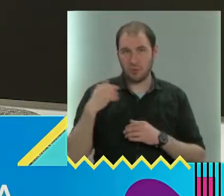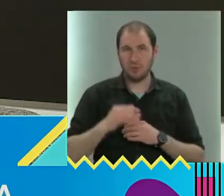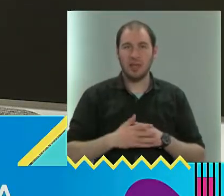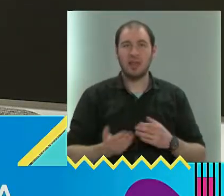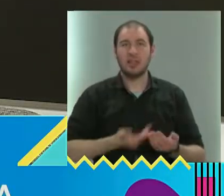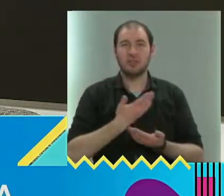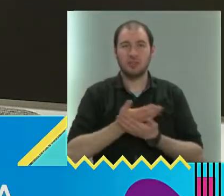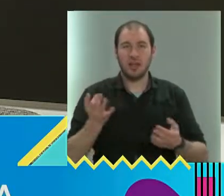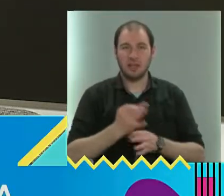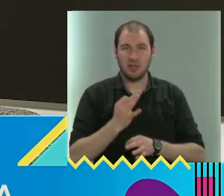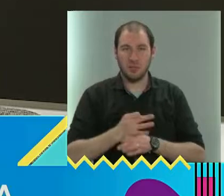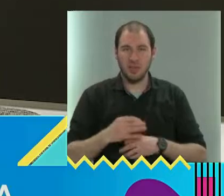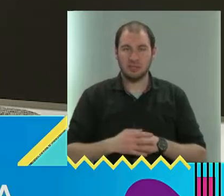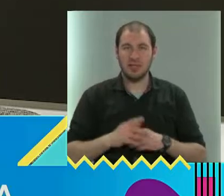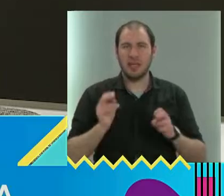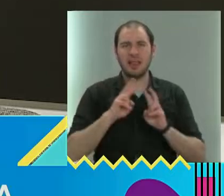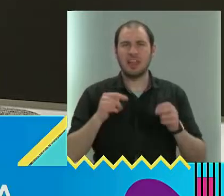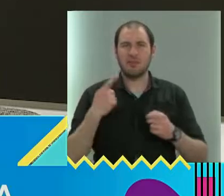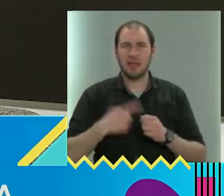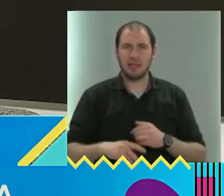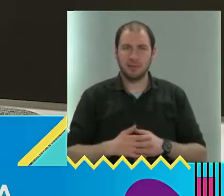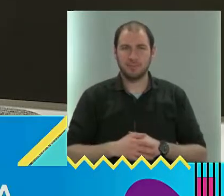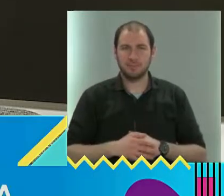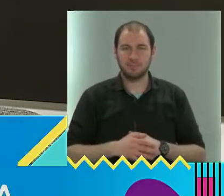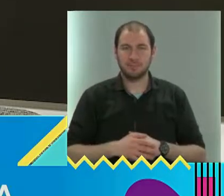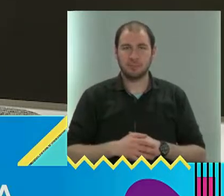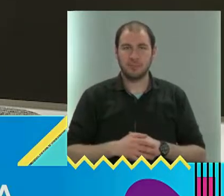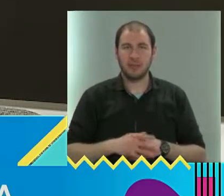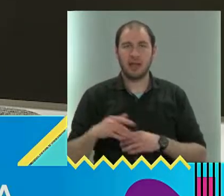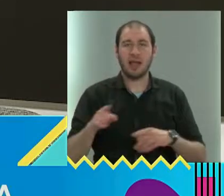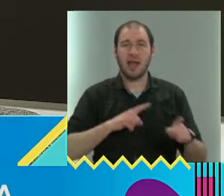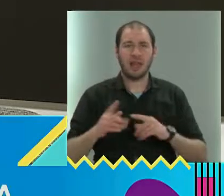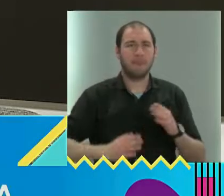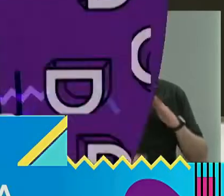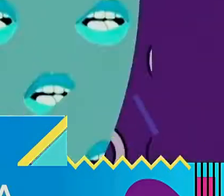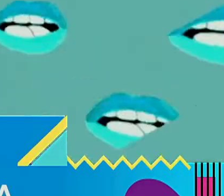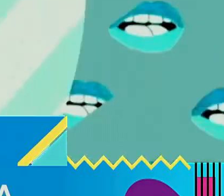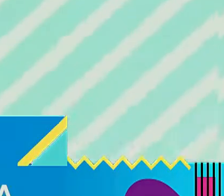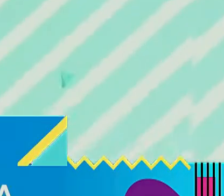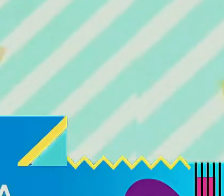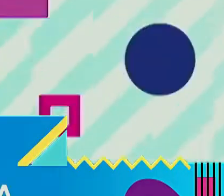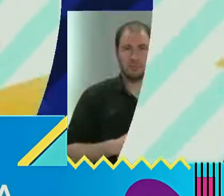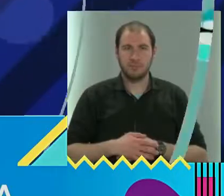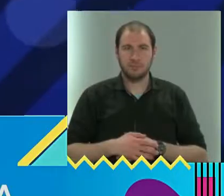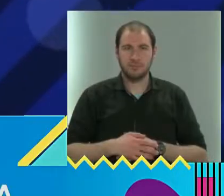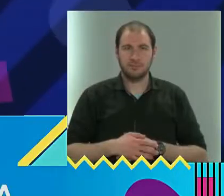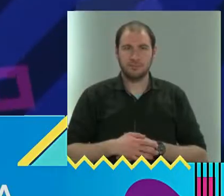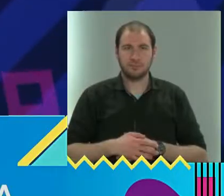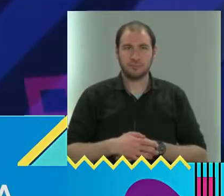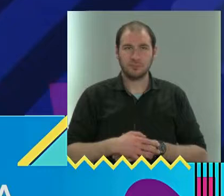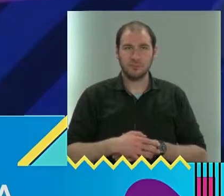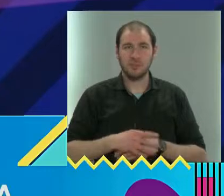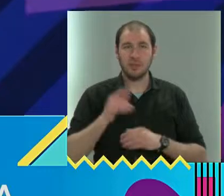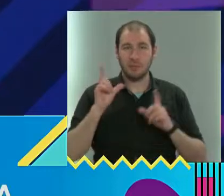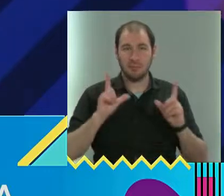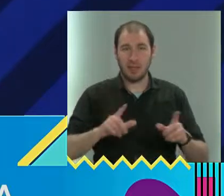poquito la Dirección General Escuelas relacionada con las carreras prioritarias, se podría decir. En